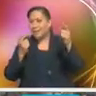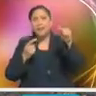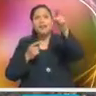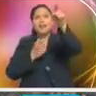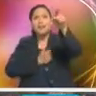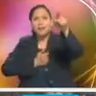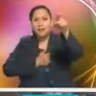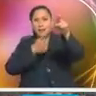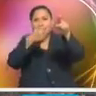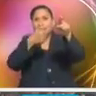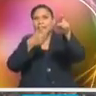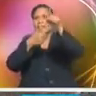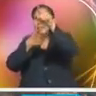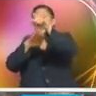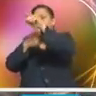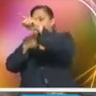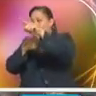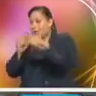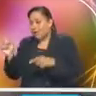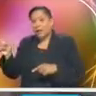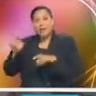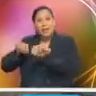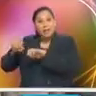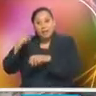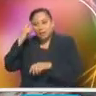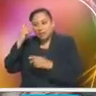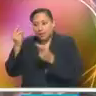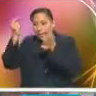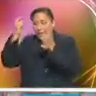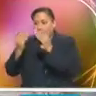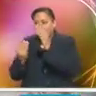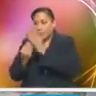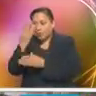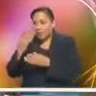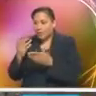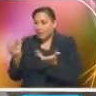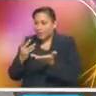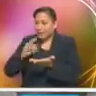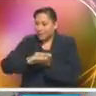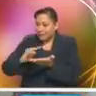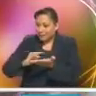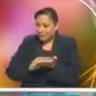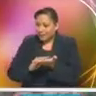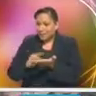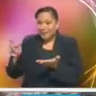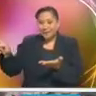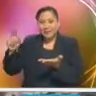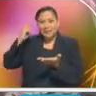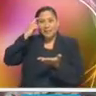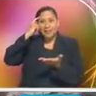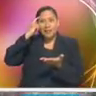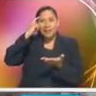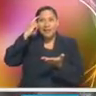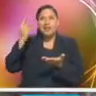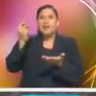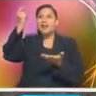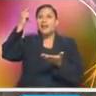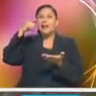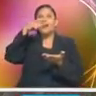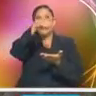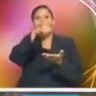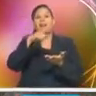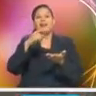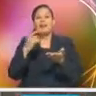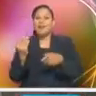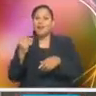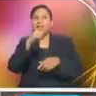generando el desarrollo de otra necesidad. Y esto se le ocurre a alguien que son los desarrolladores para que a su